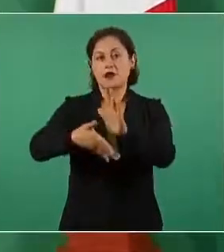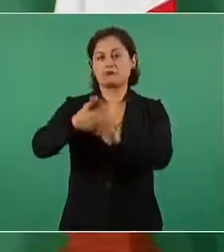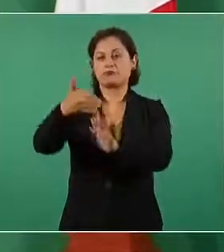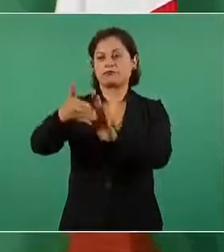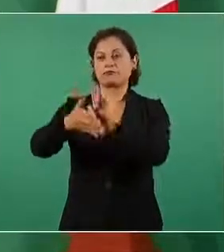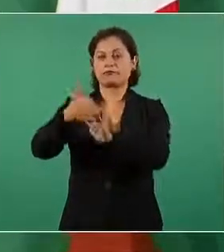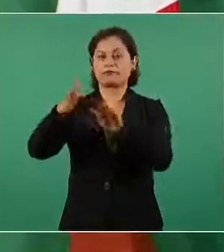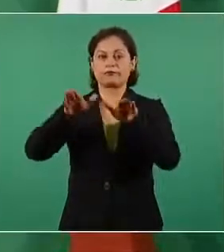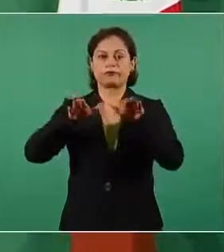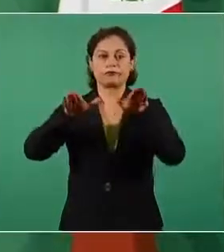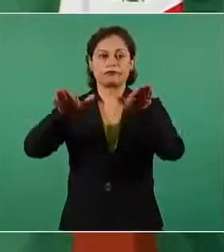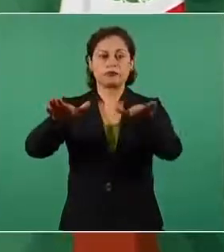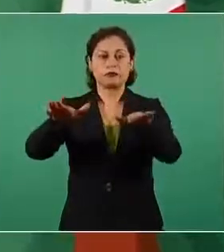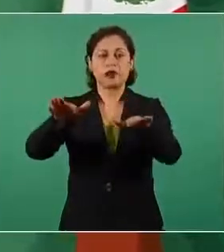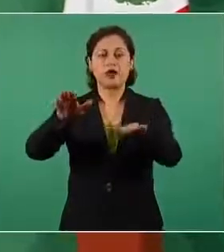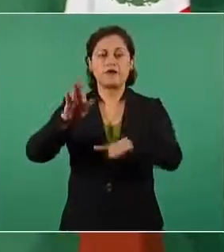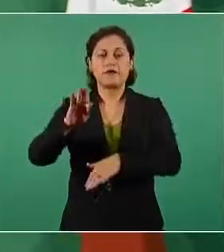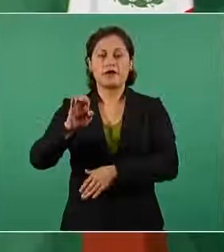Felipe Ángeles,